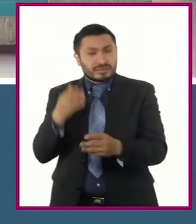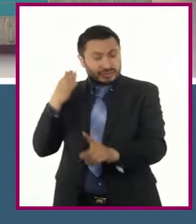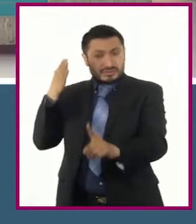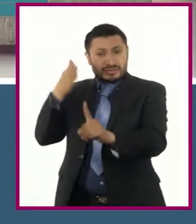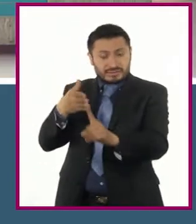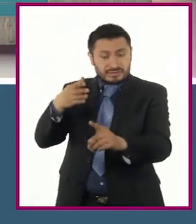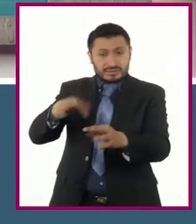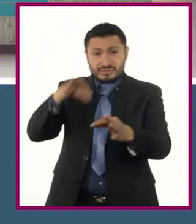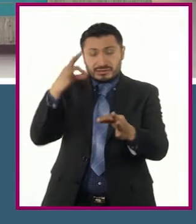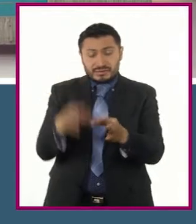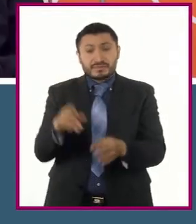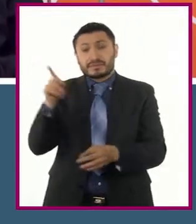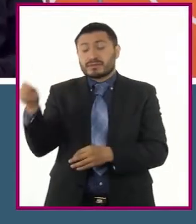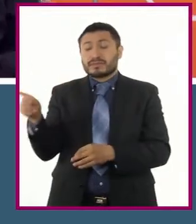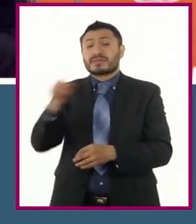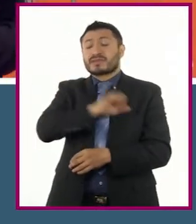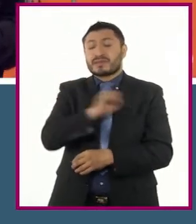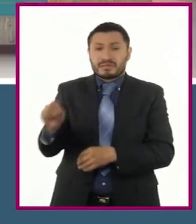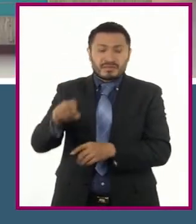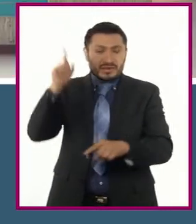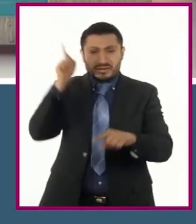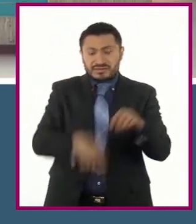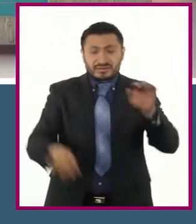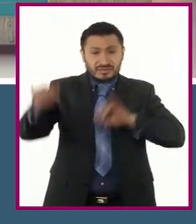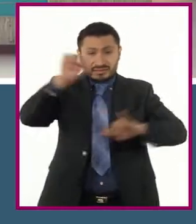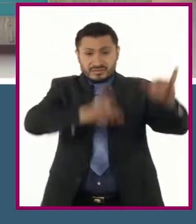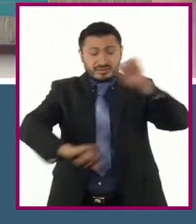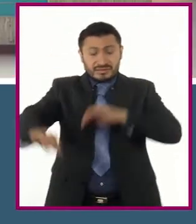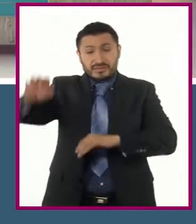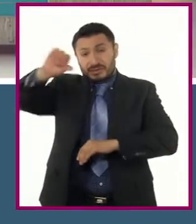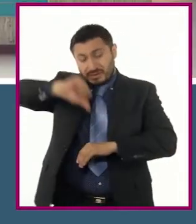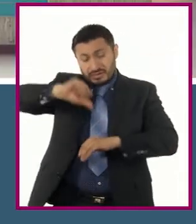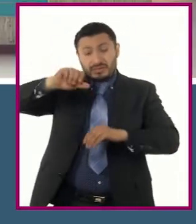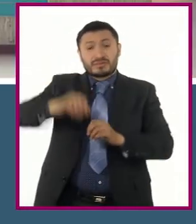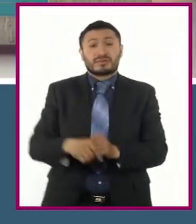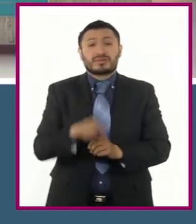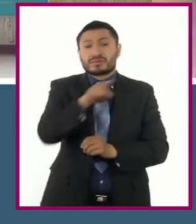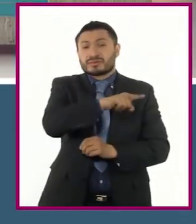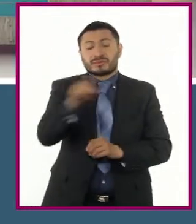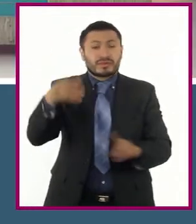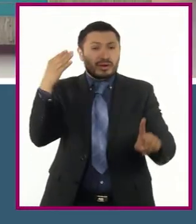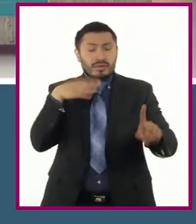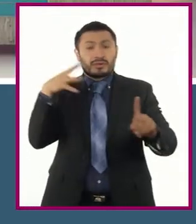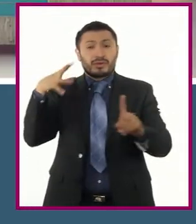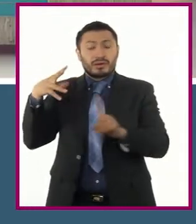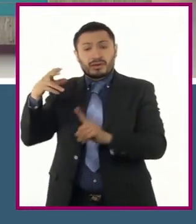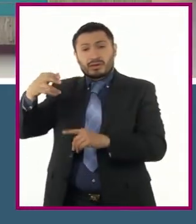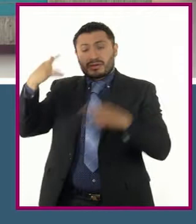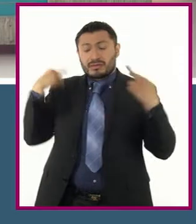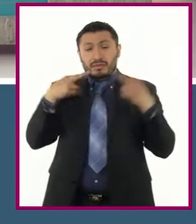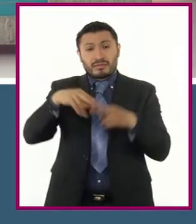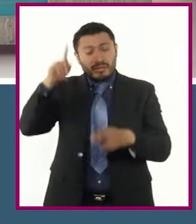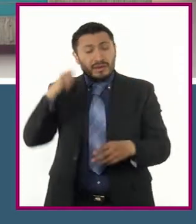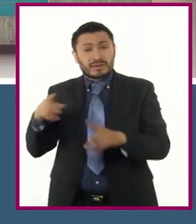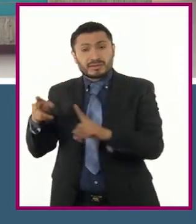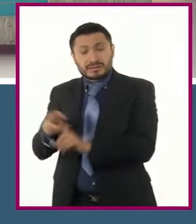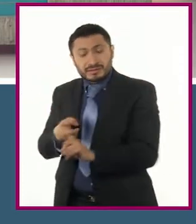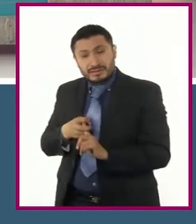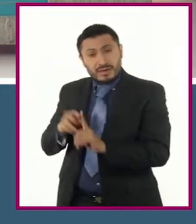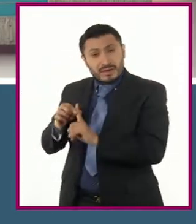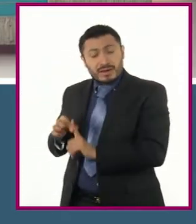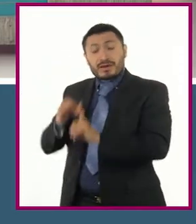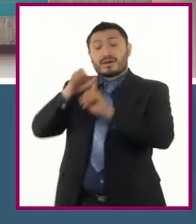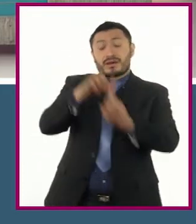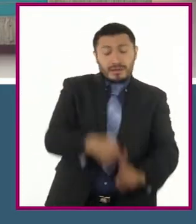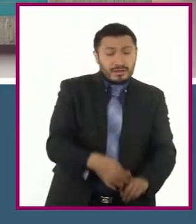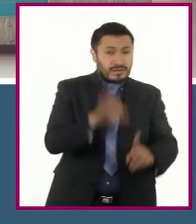de propiedades extensivas e intensivas. Su misión es recuperar a la maestra Hilda por medio de alguna actividad experimental